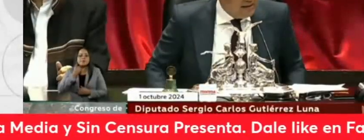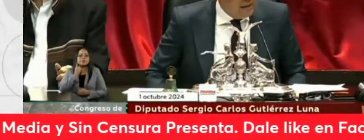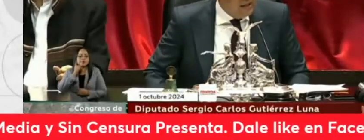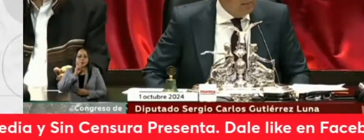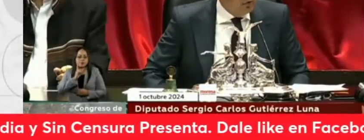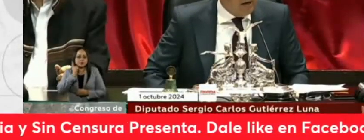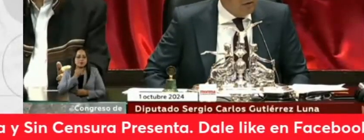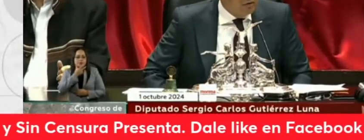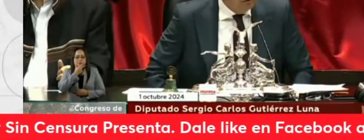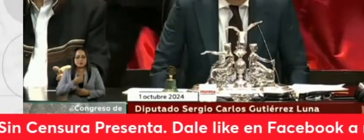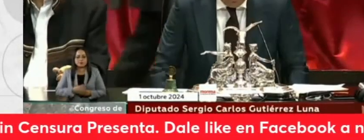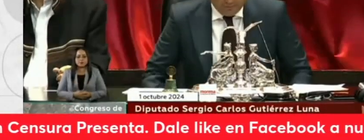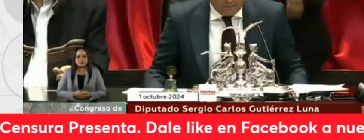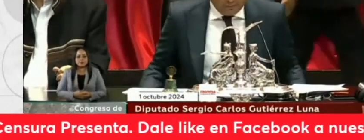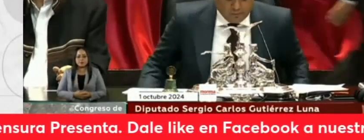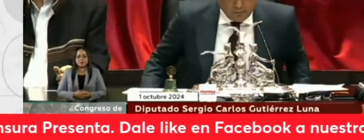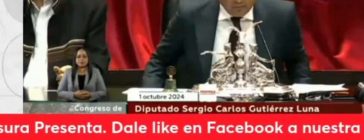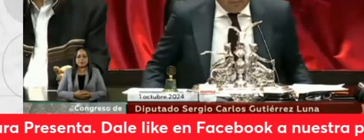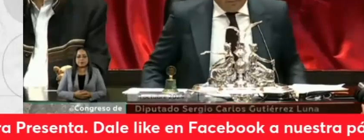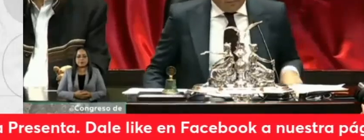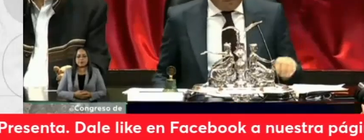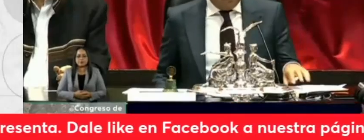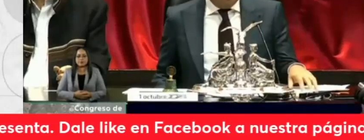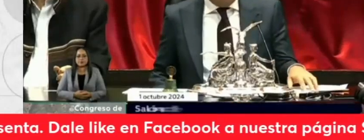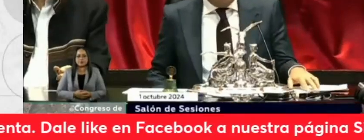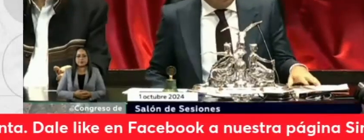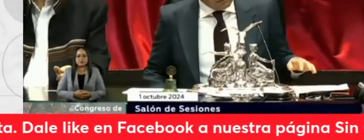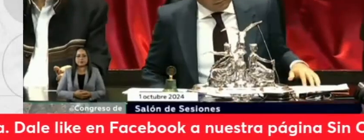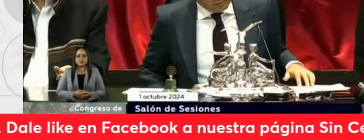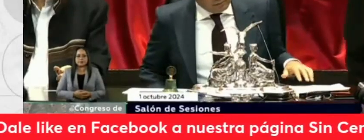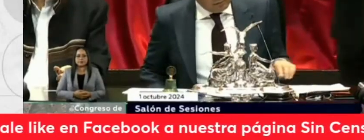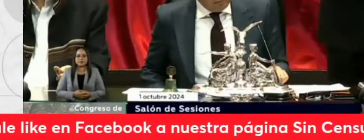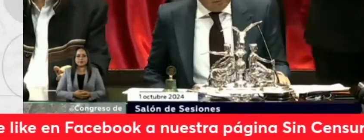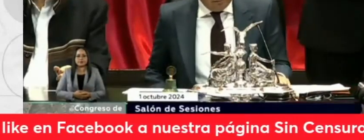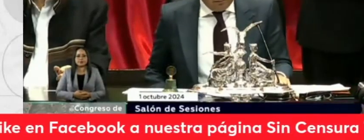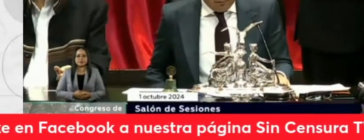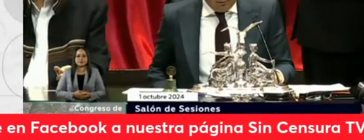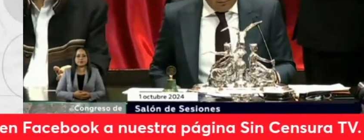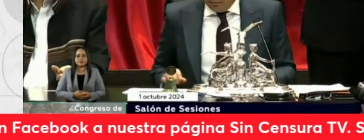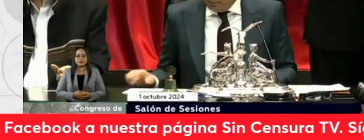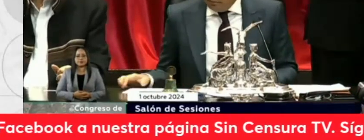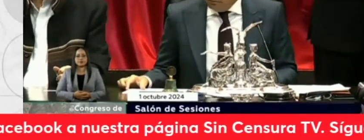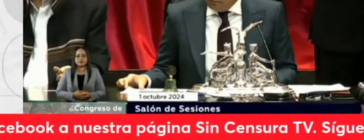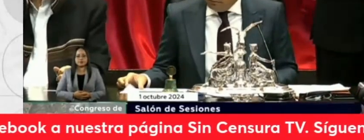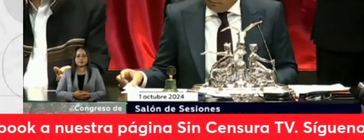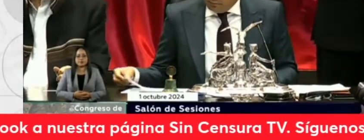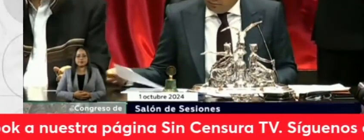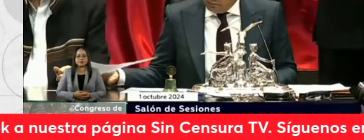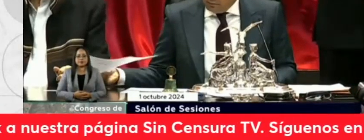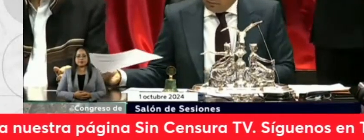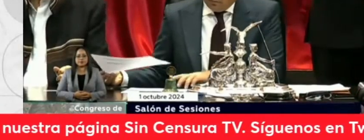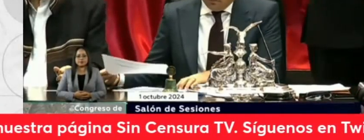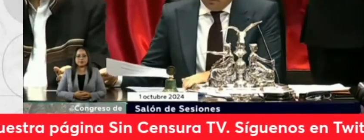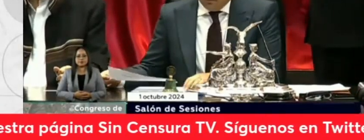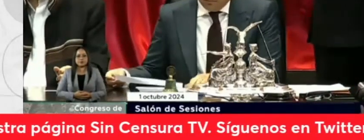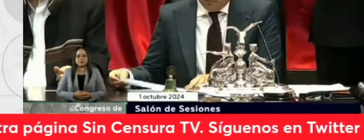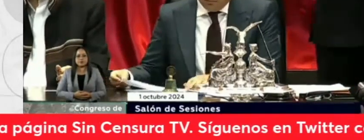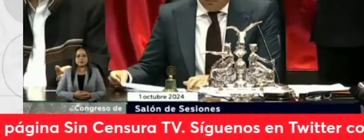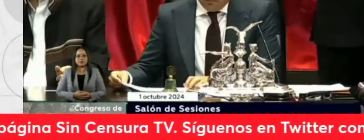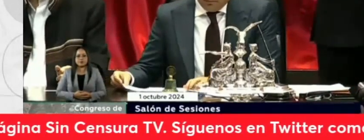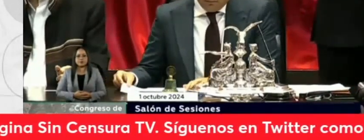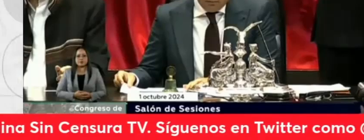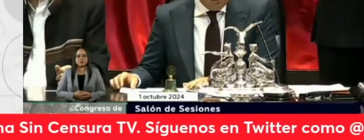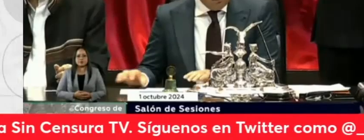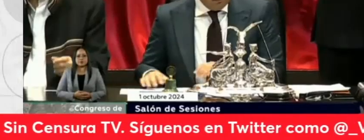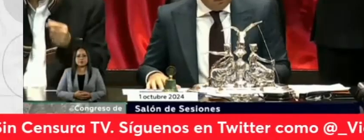Perdón, es que me meten y me sacan. Querido Paco, déjame meter a la conversación también a nuestro queridísimo Vicente Serrano, porque ya está